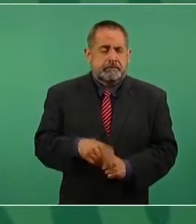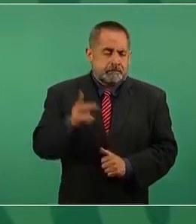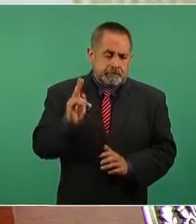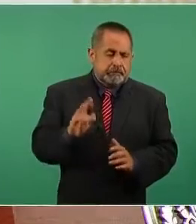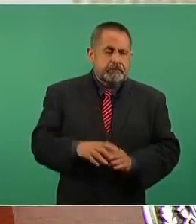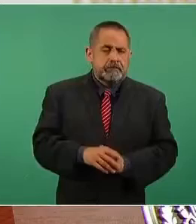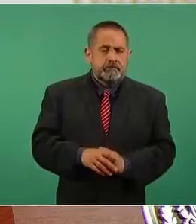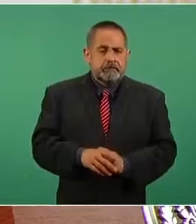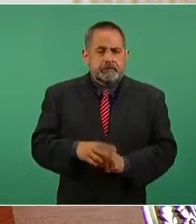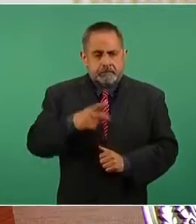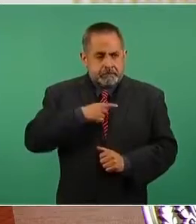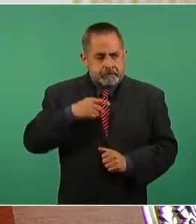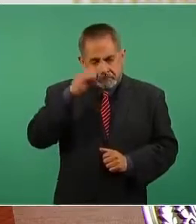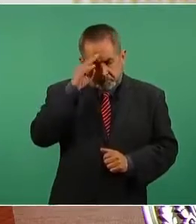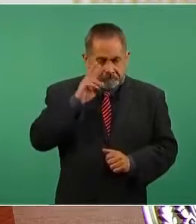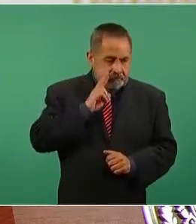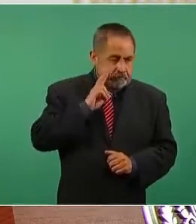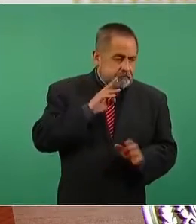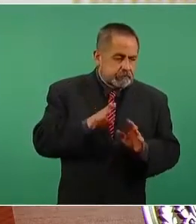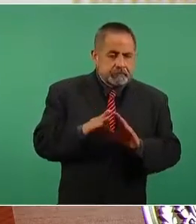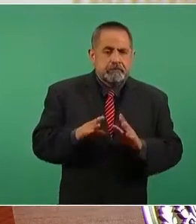Pero hay que verlos.